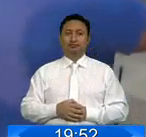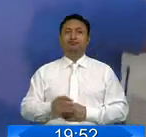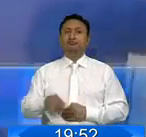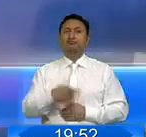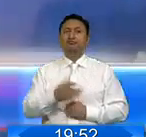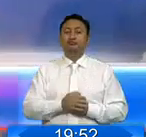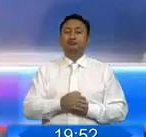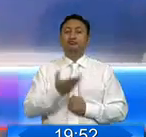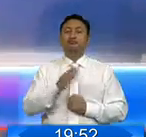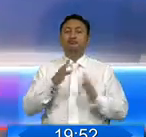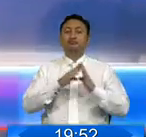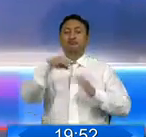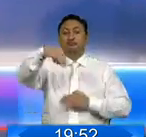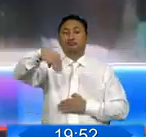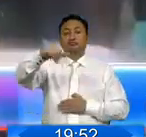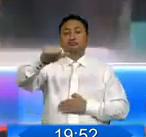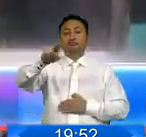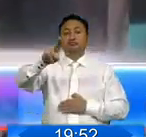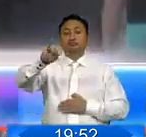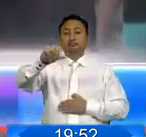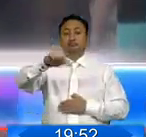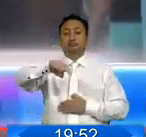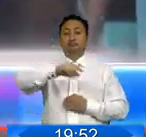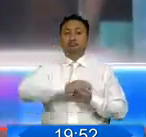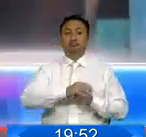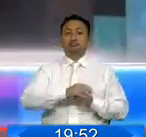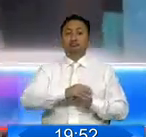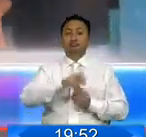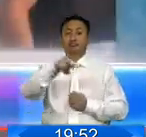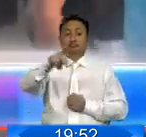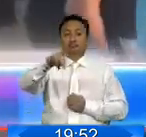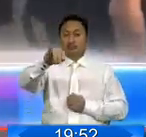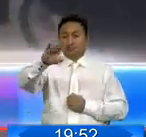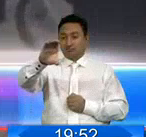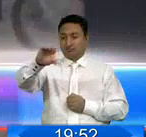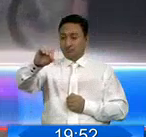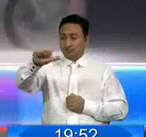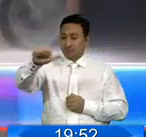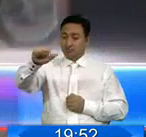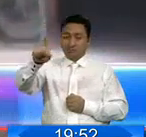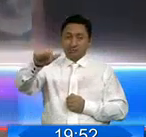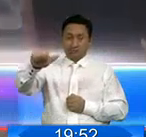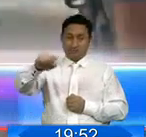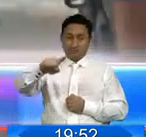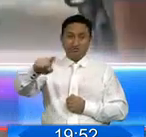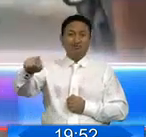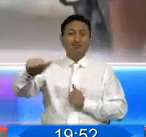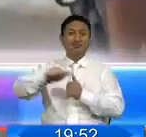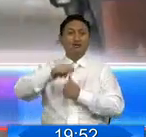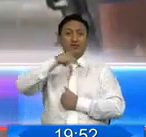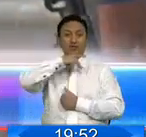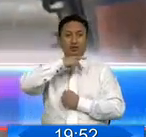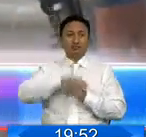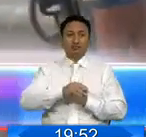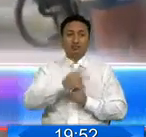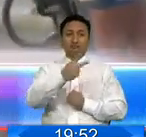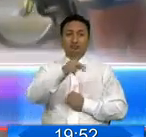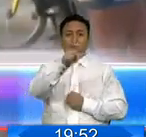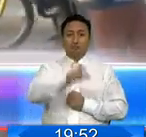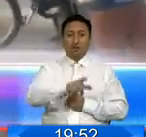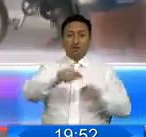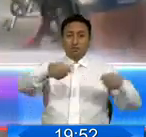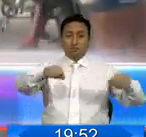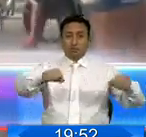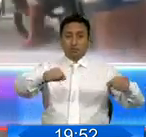en la urbanización María Asunción, en la parroquia Picosá, en Puerto Viejo, provincia de Manabí. Dos sujetos a bordo de una